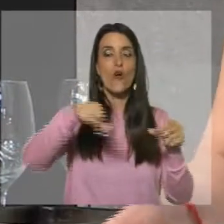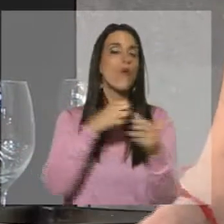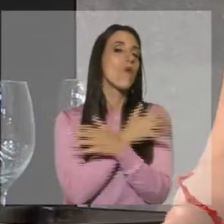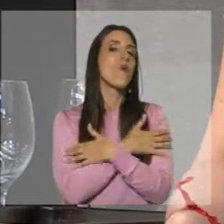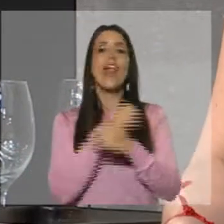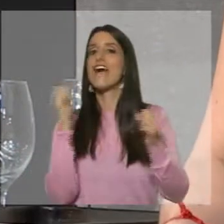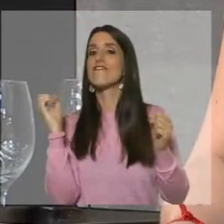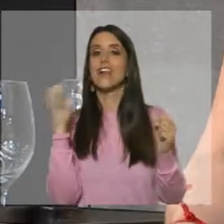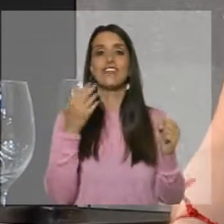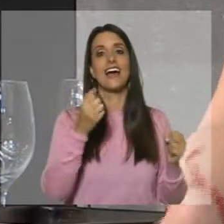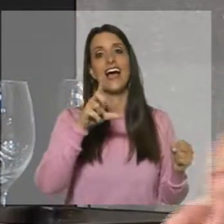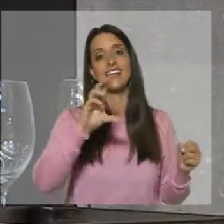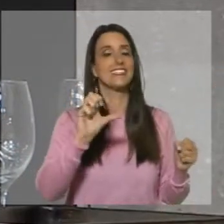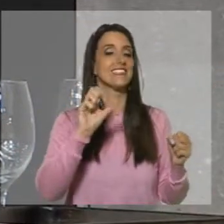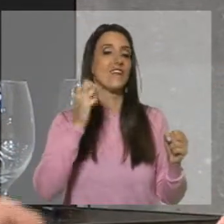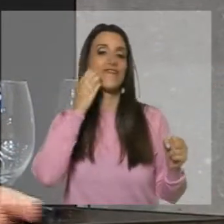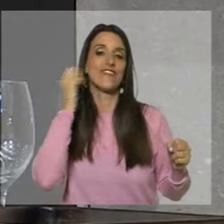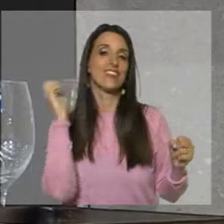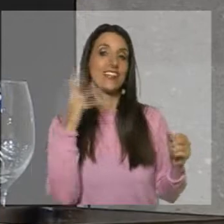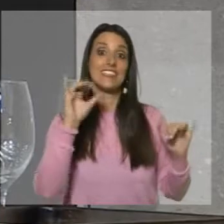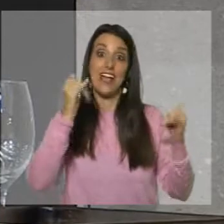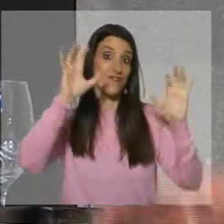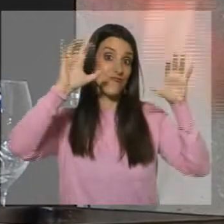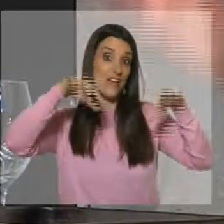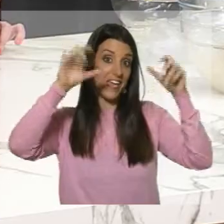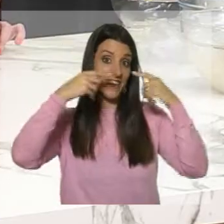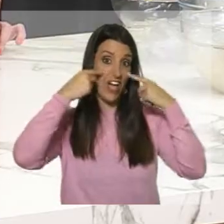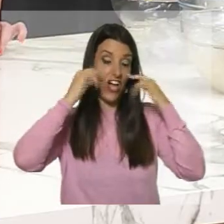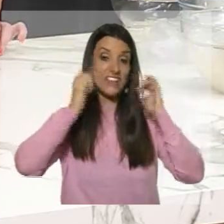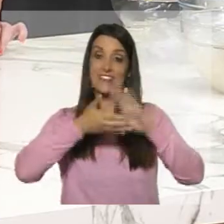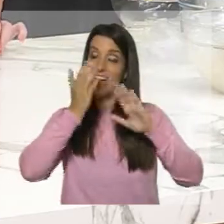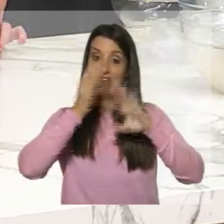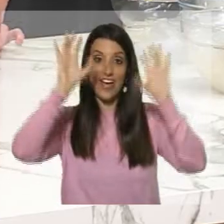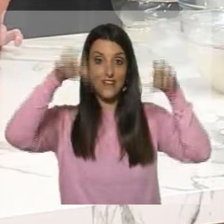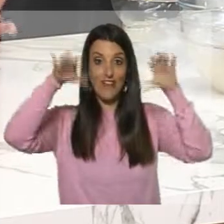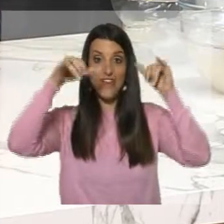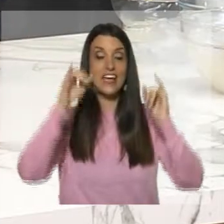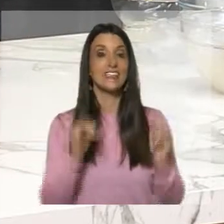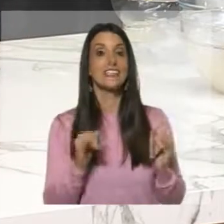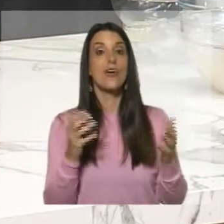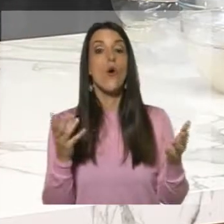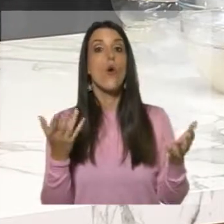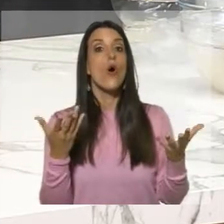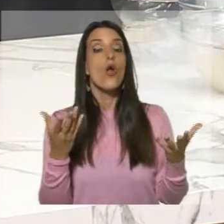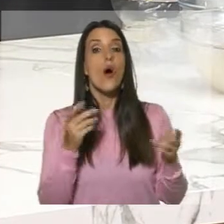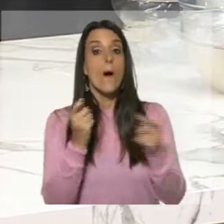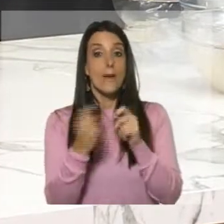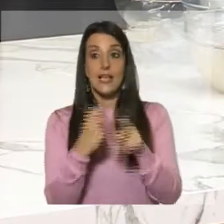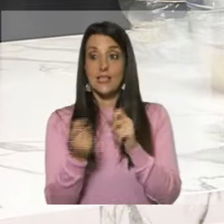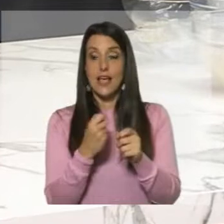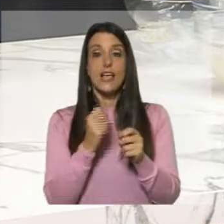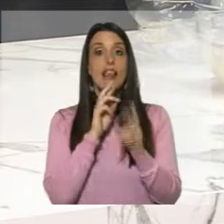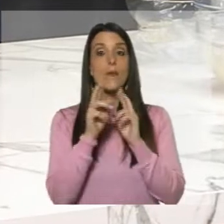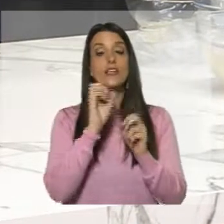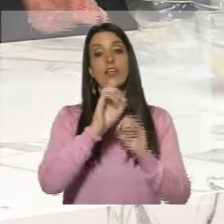abrazo. Alice, un beso grande, ya está lloviendo, ¿vieron? Ya está lloviendo, se viene el agua. Se nos viene. Muchos mensajes, lo vamos a ir respondiendo